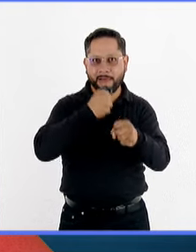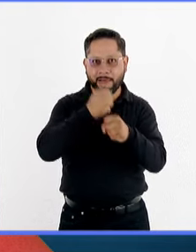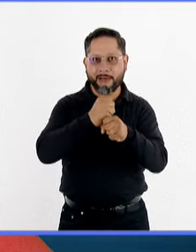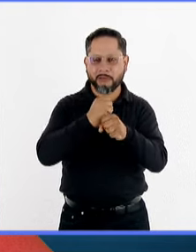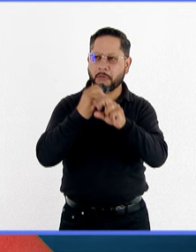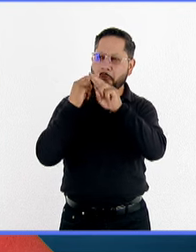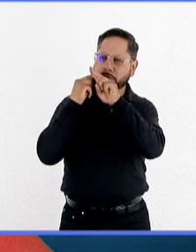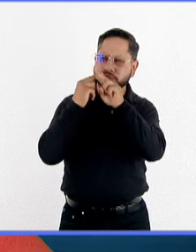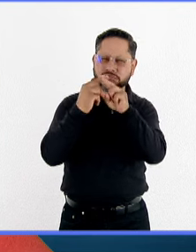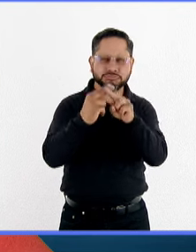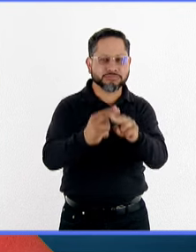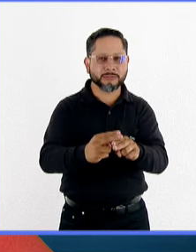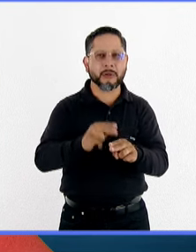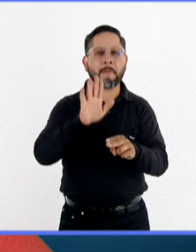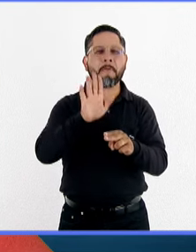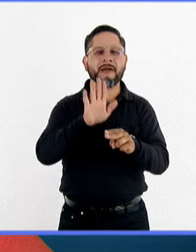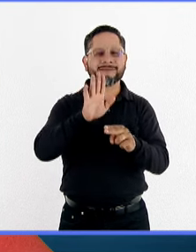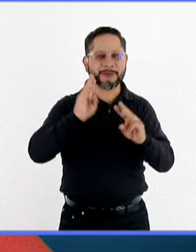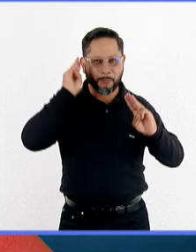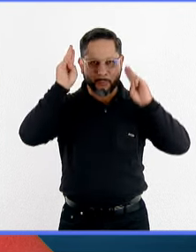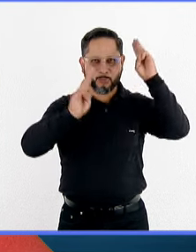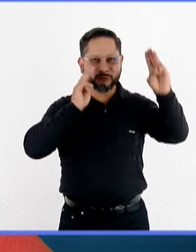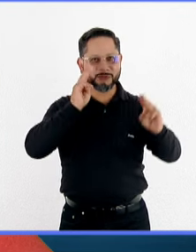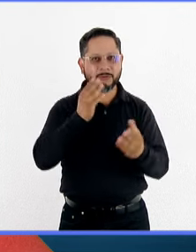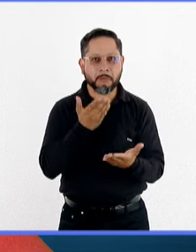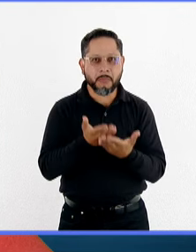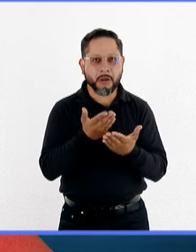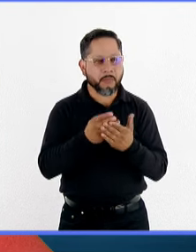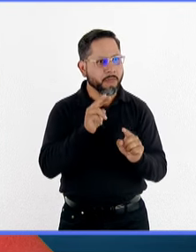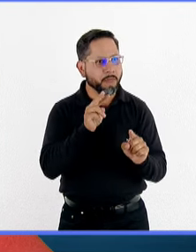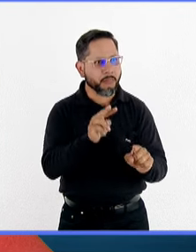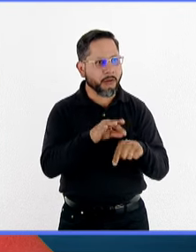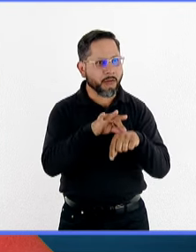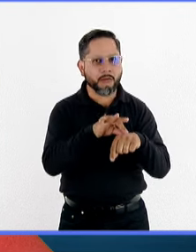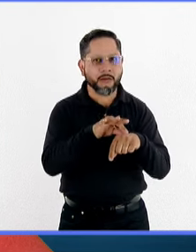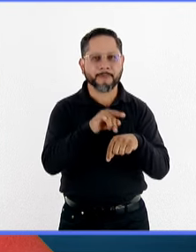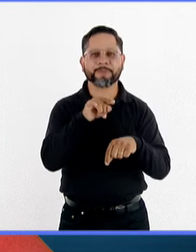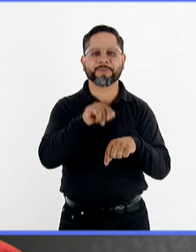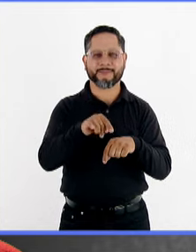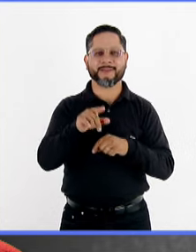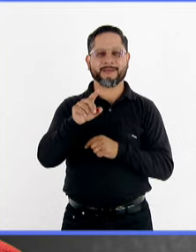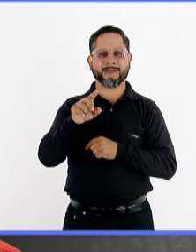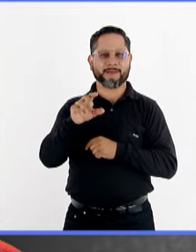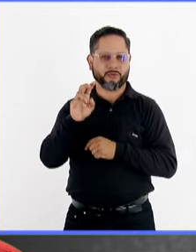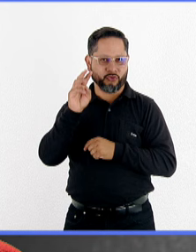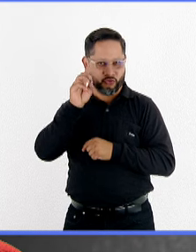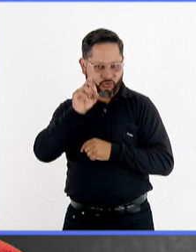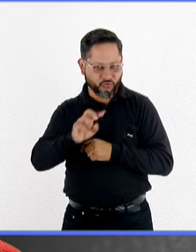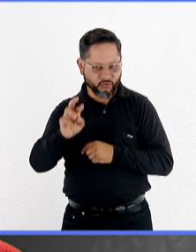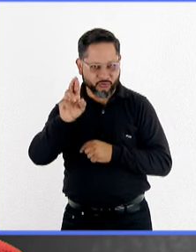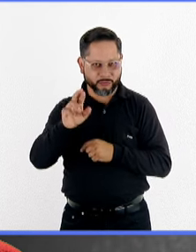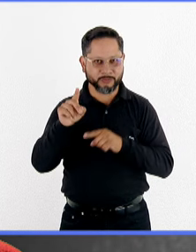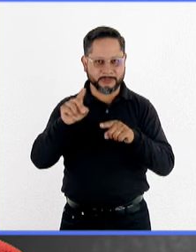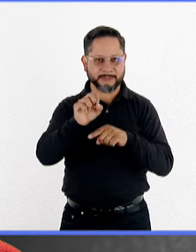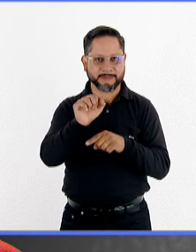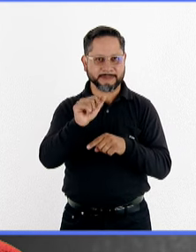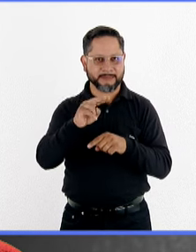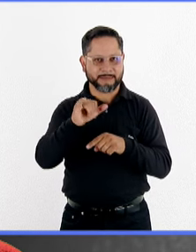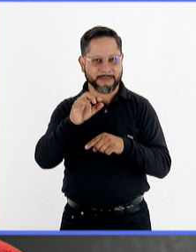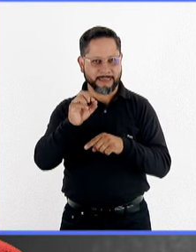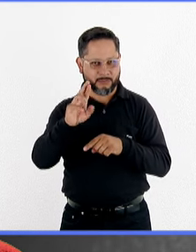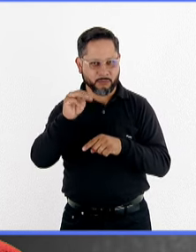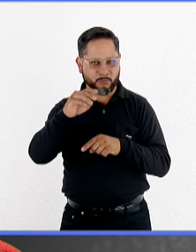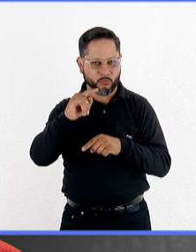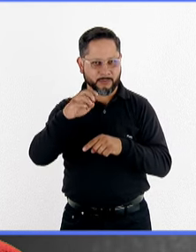65 años de ser un museo vivo, saludamos aquí en nuestras instalaciones de TV UNAM al doctor Salvador Arias Montes, quien es el jefe del Jardín